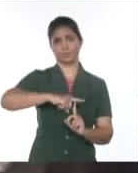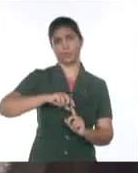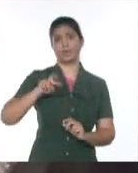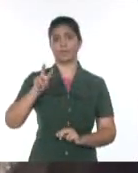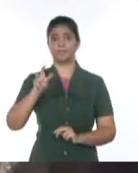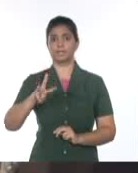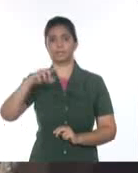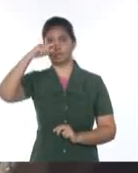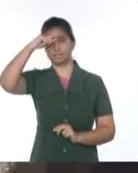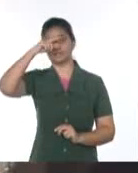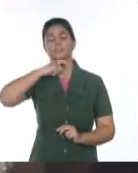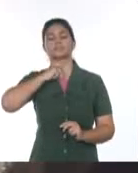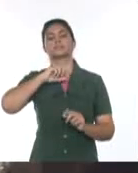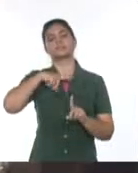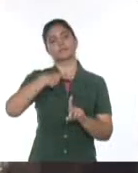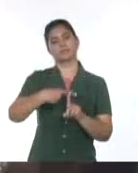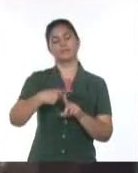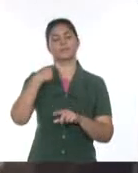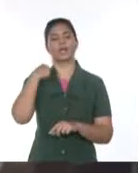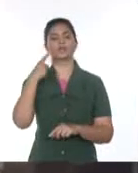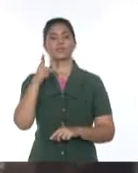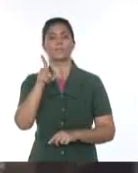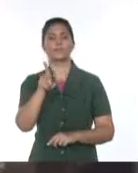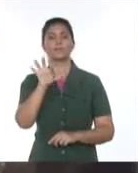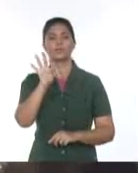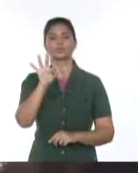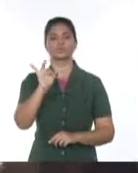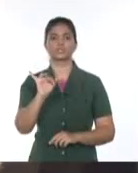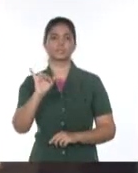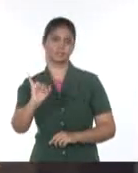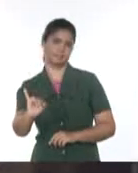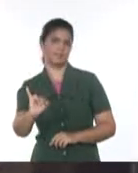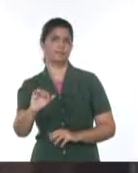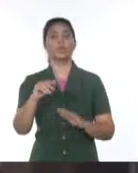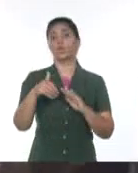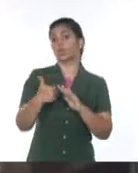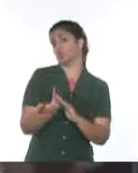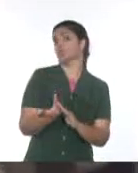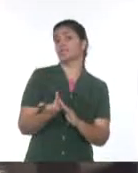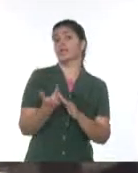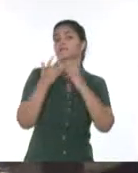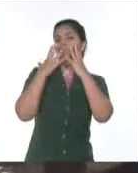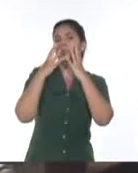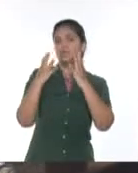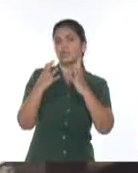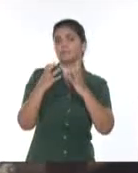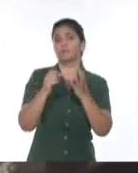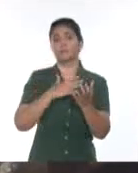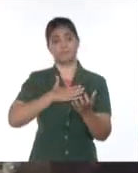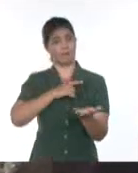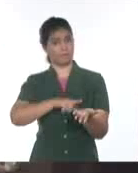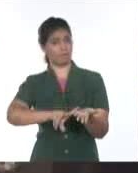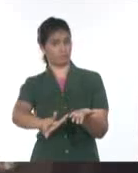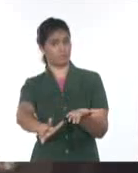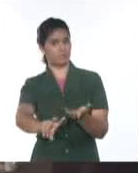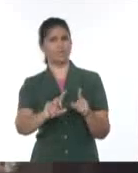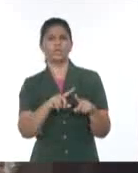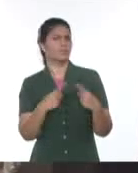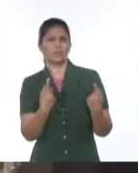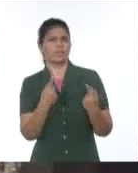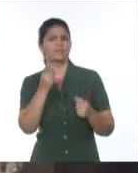de 1876, día marcado por la historia cubana, pues el insigne